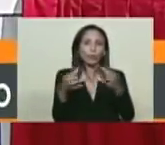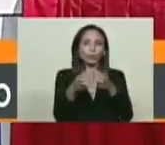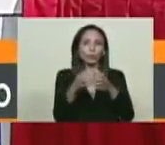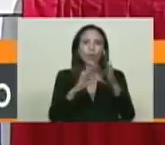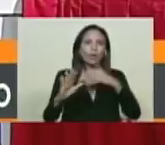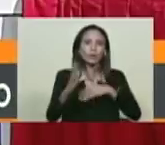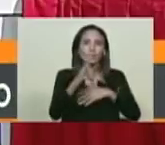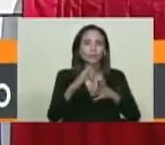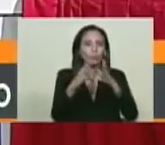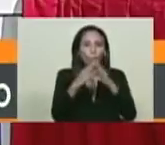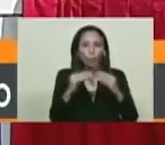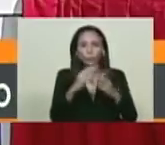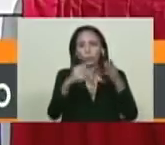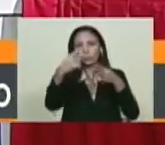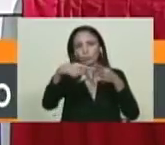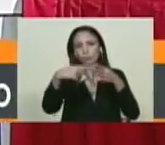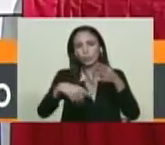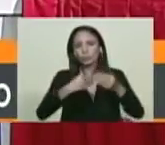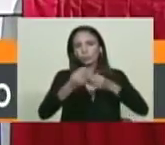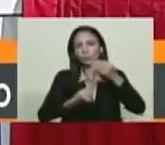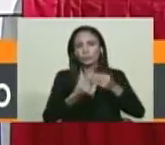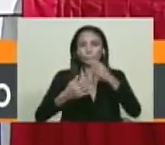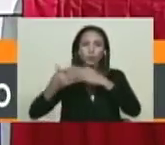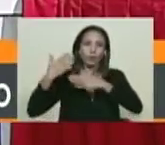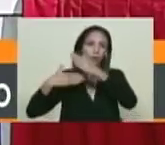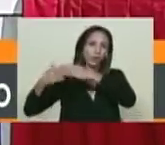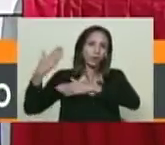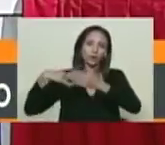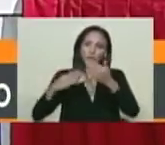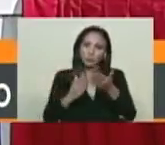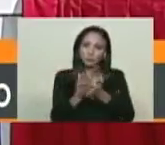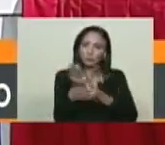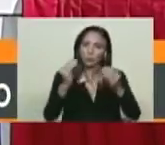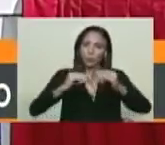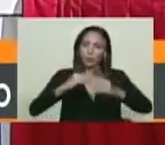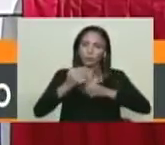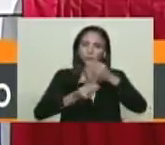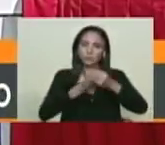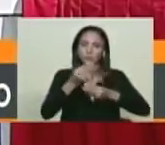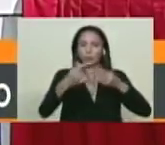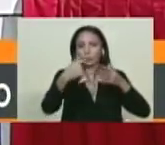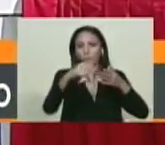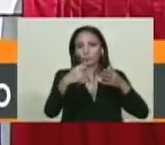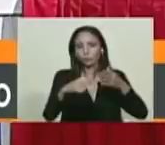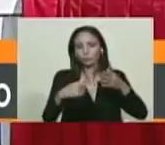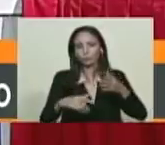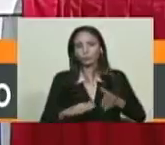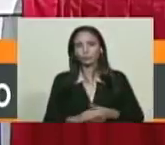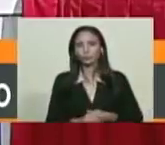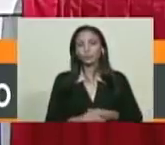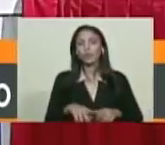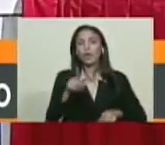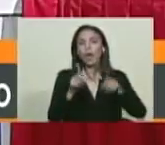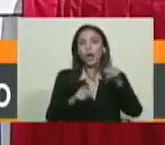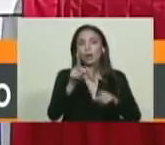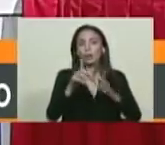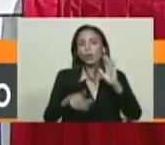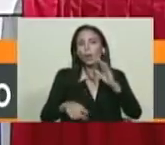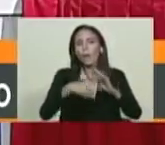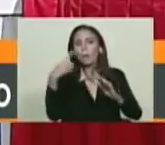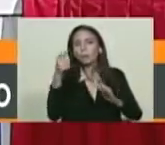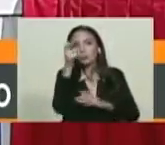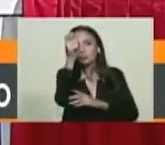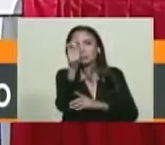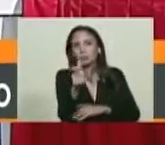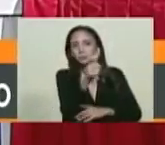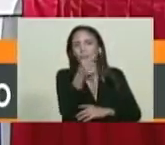República y todas aquellas cosas que hicimos y que vamos a seguir haciendo. Antes que llegaran aduladores y oportunistas que andan